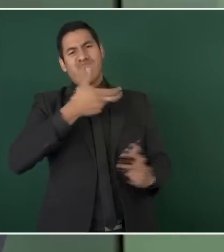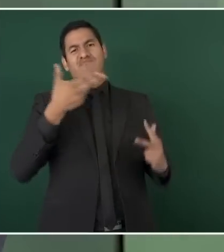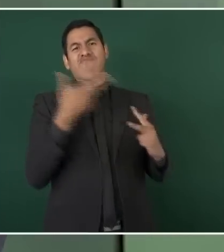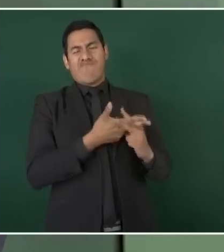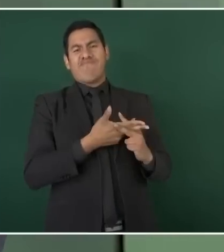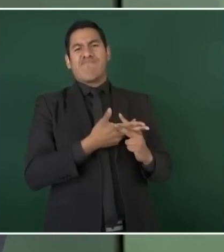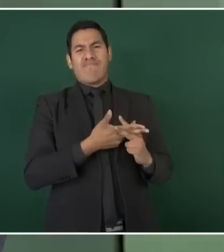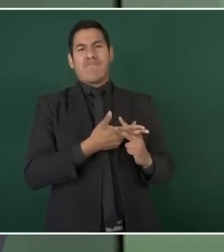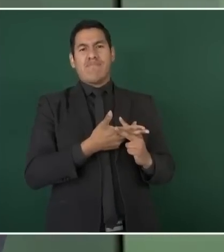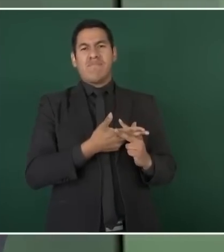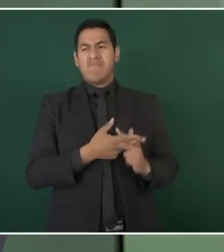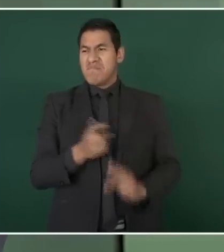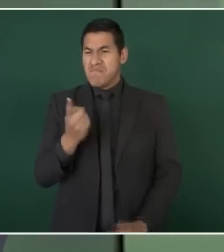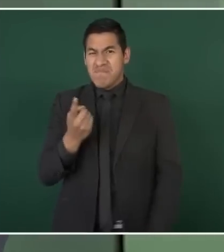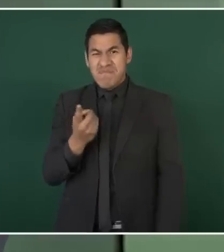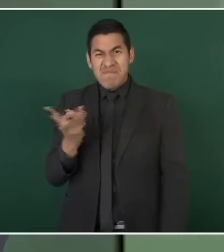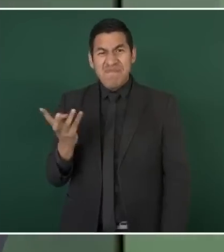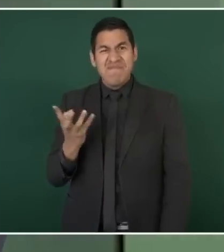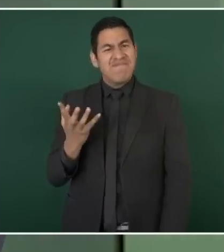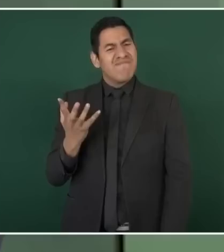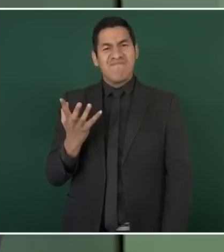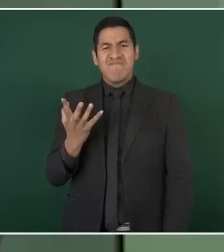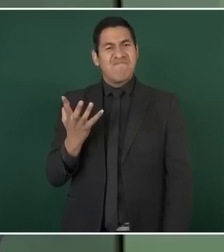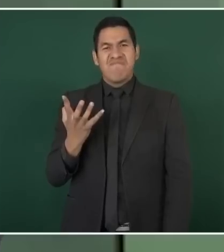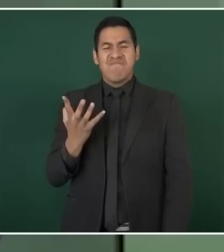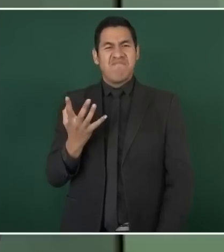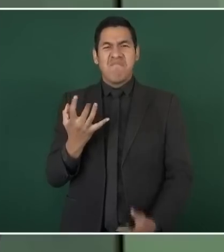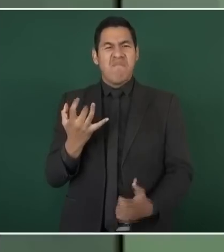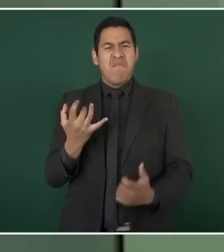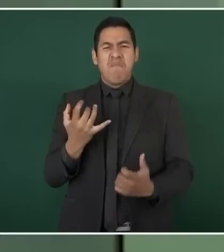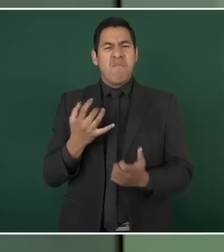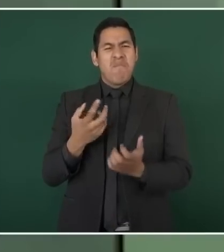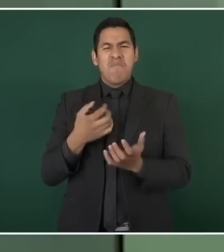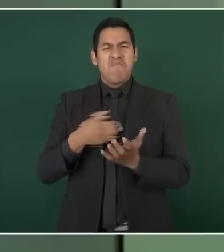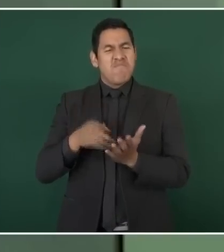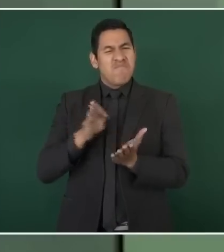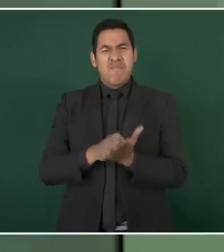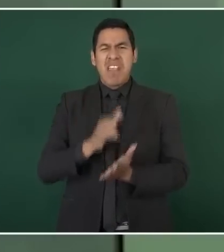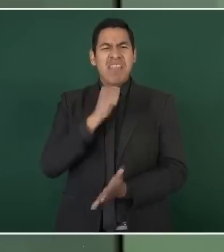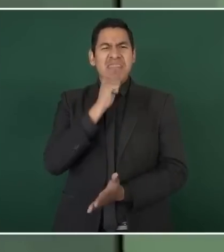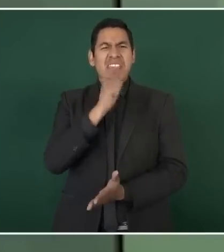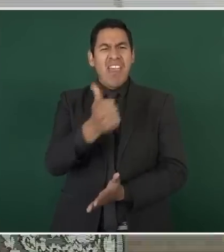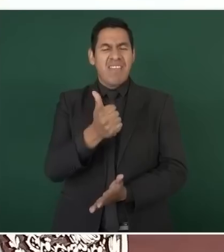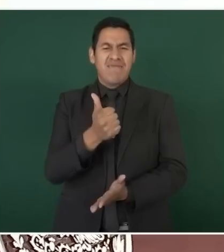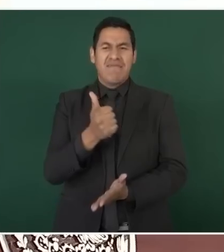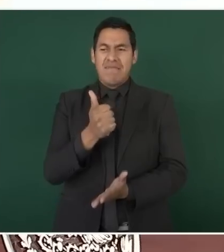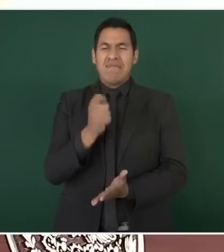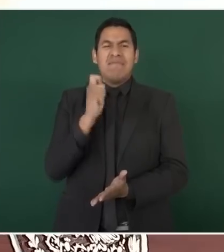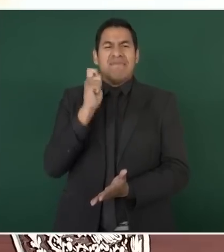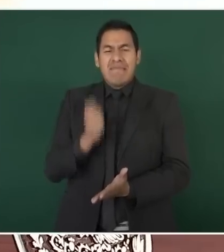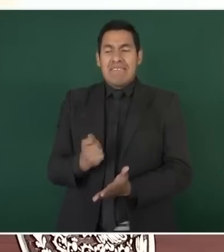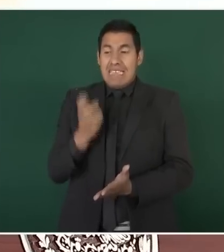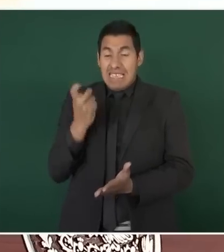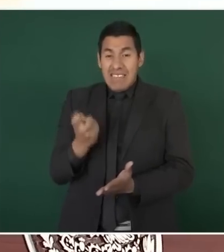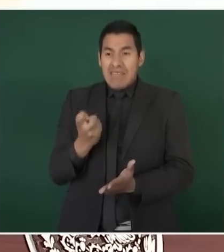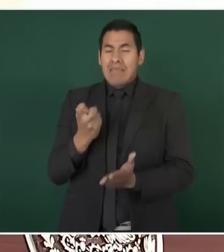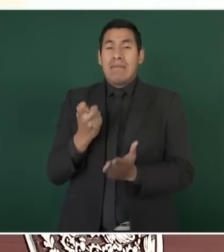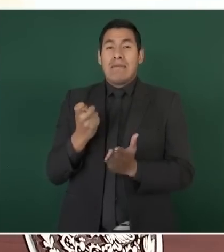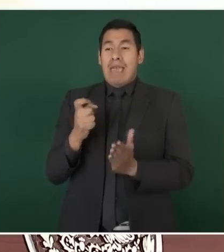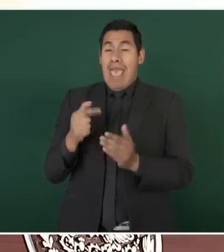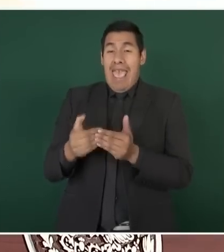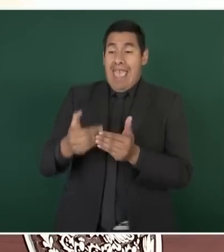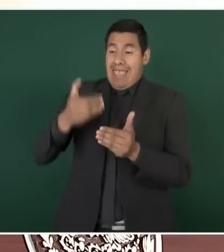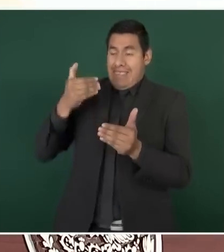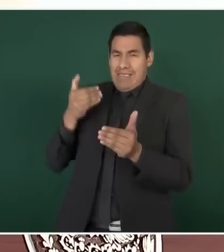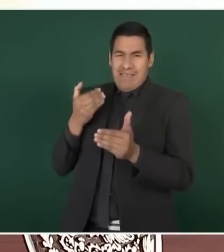Con estos cobardes asesinatos, como ya lo dije, inicia lo que unos días